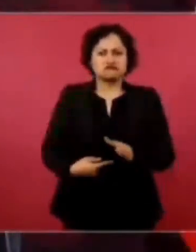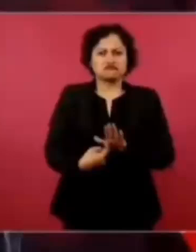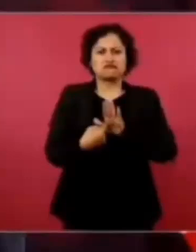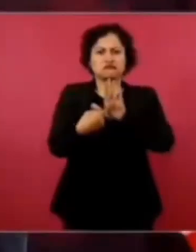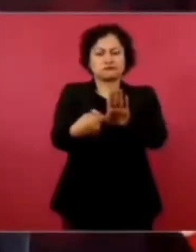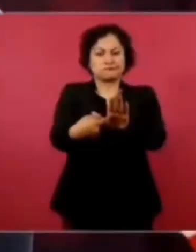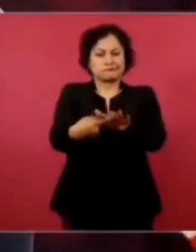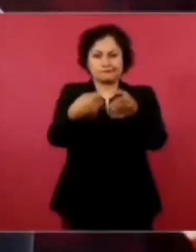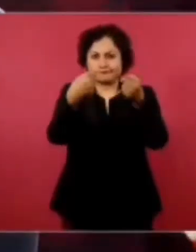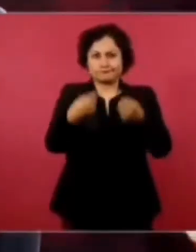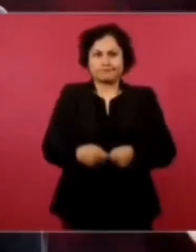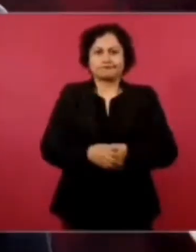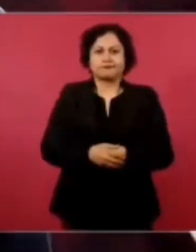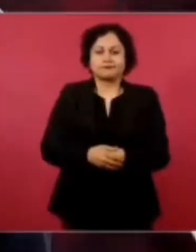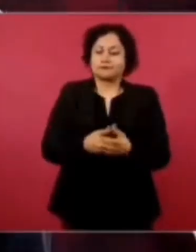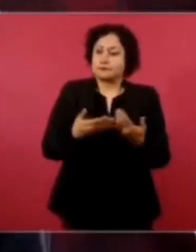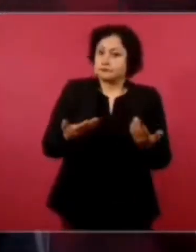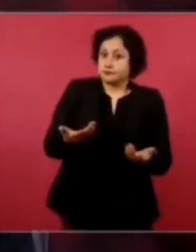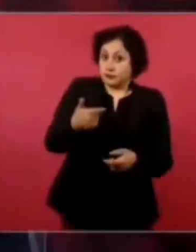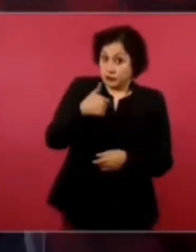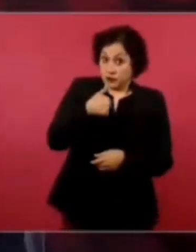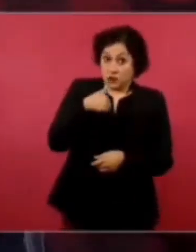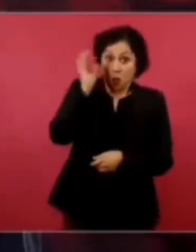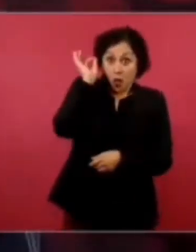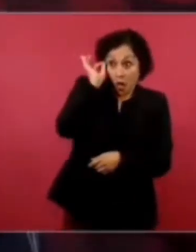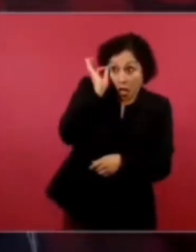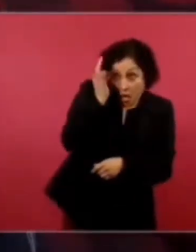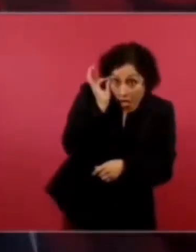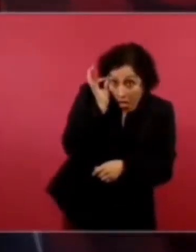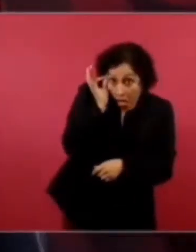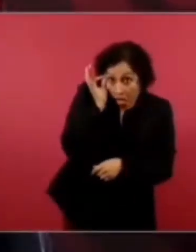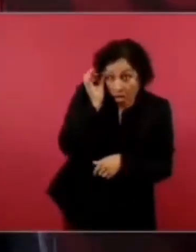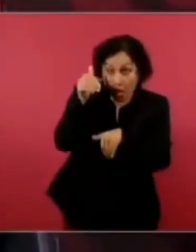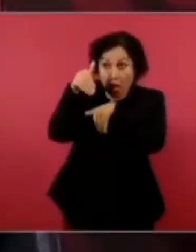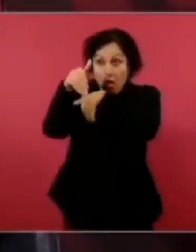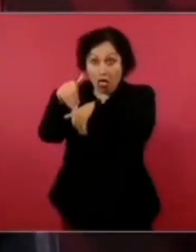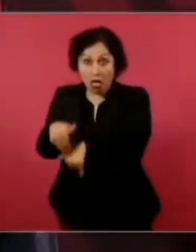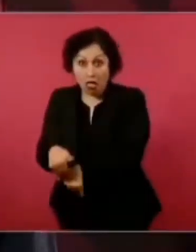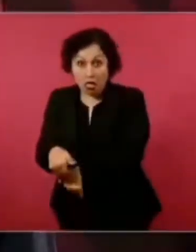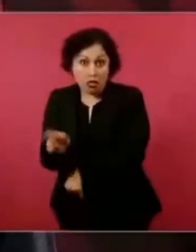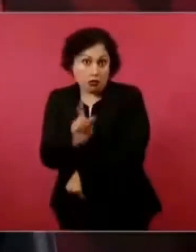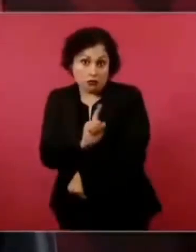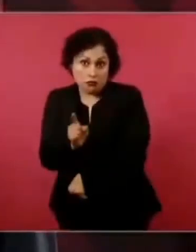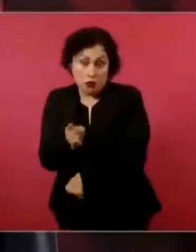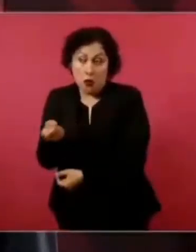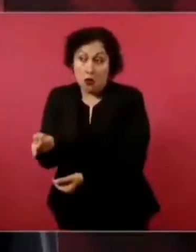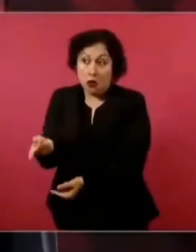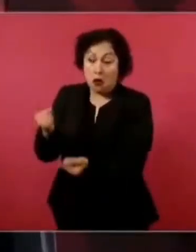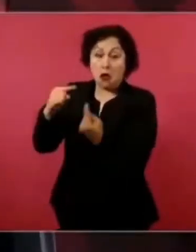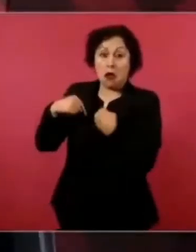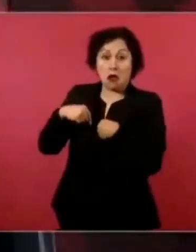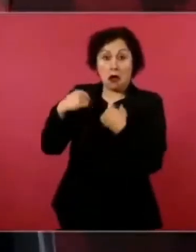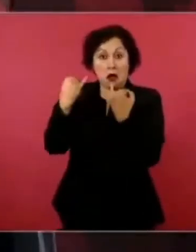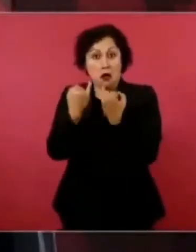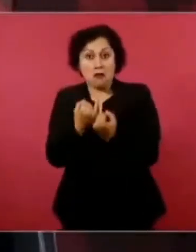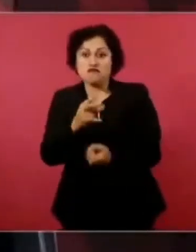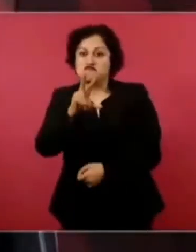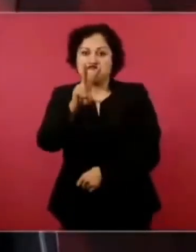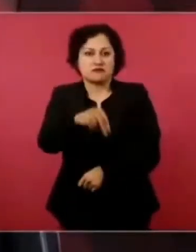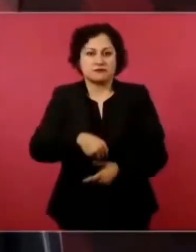Y ni yo soy cacique, ni ella es pelele.